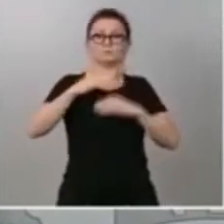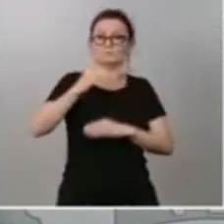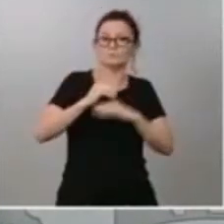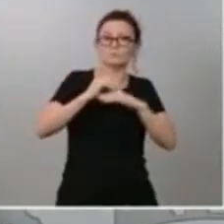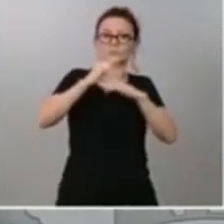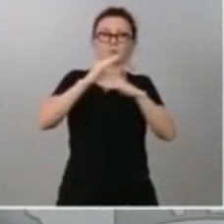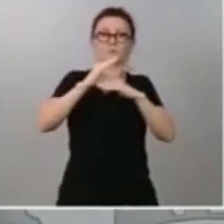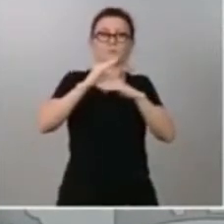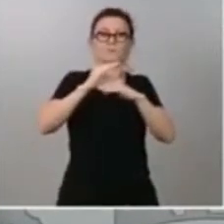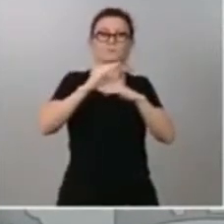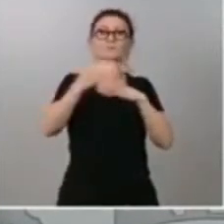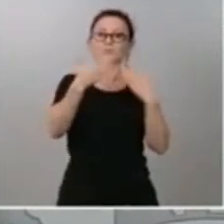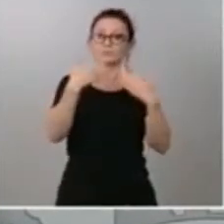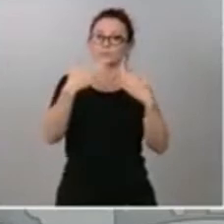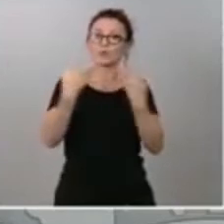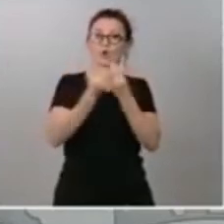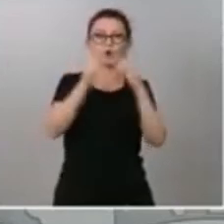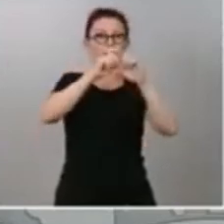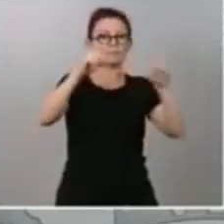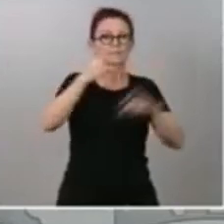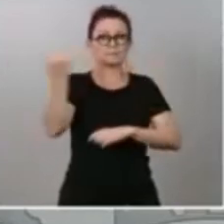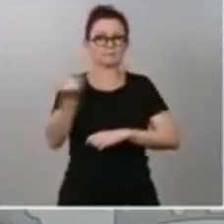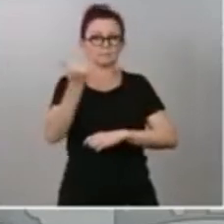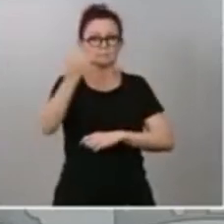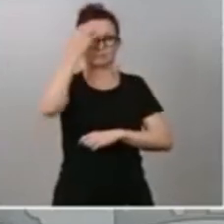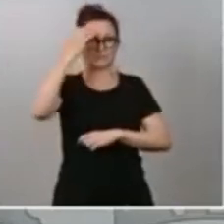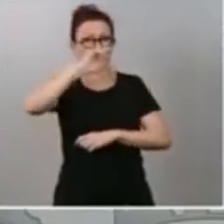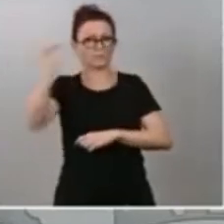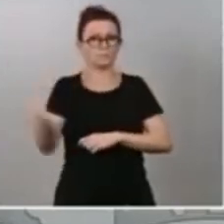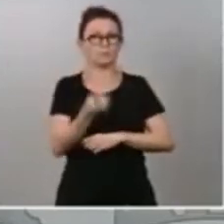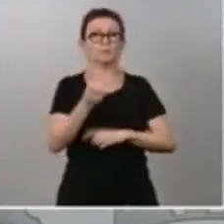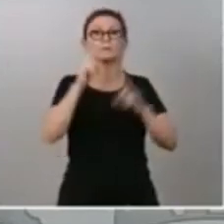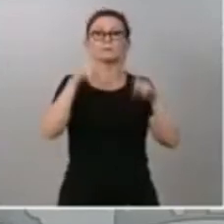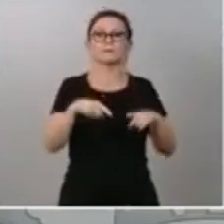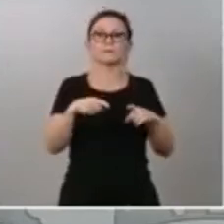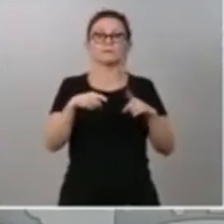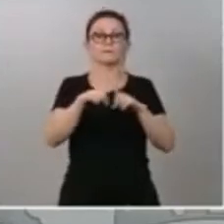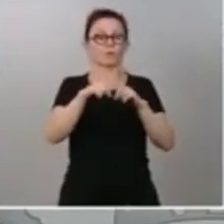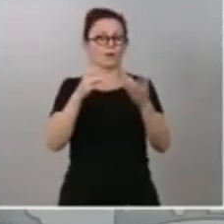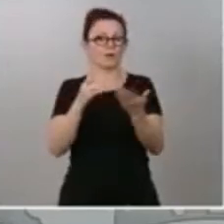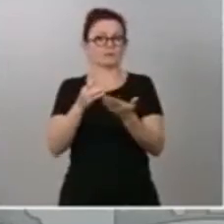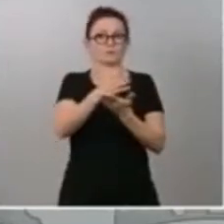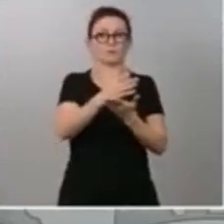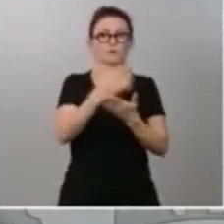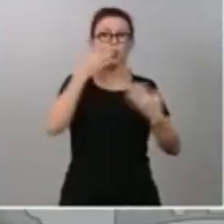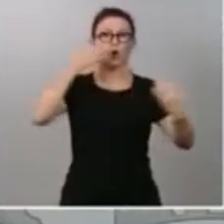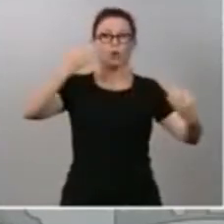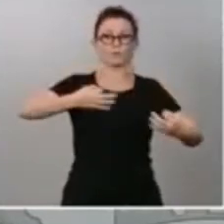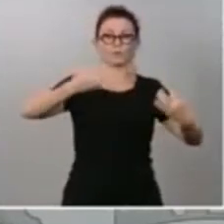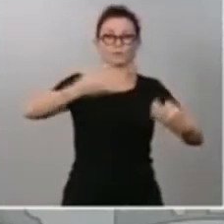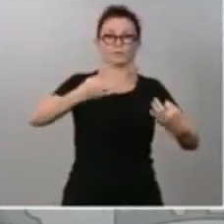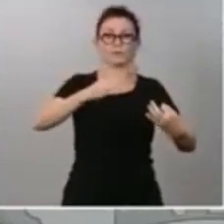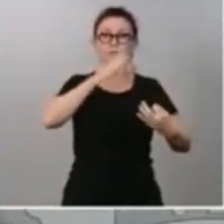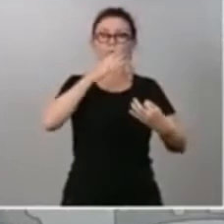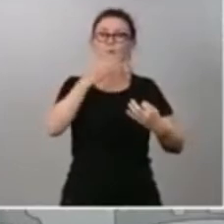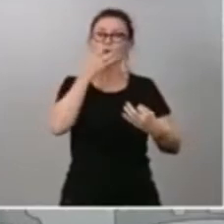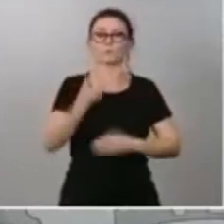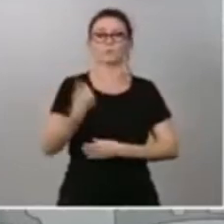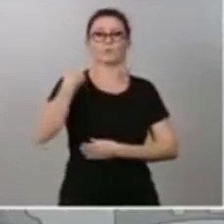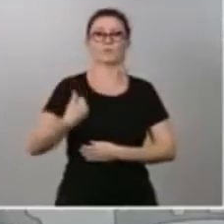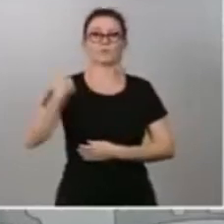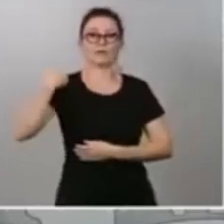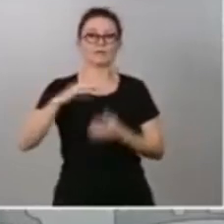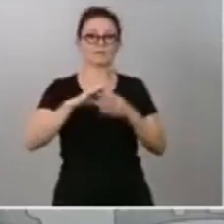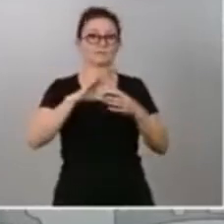la eliminación del despido objetivo por faltas de asistencia al trabajo vinculadas con las enfermedades